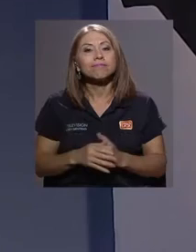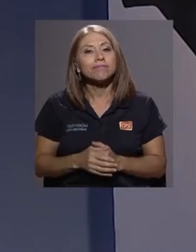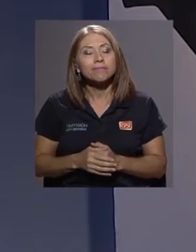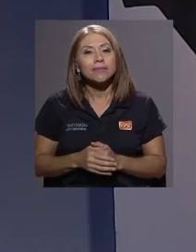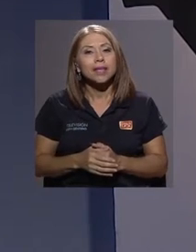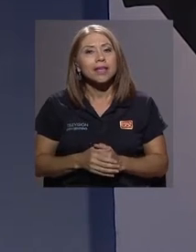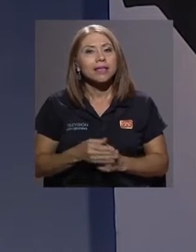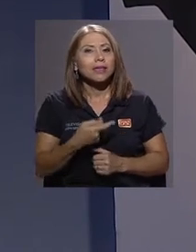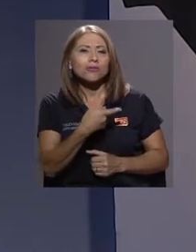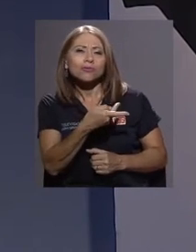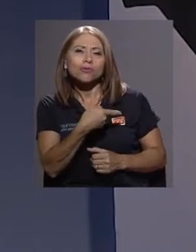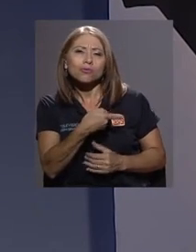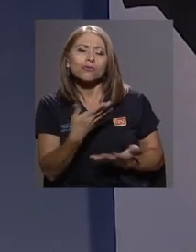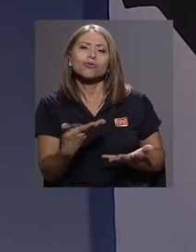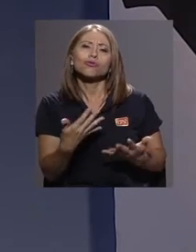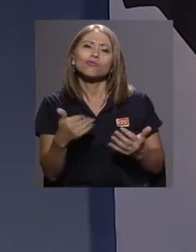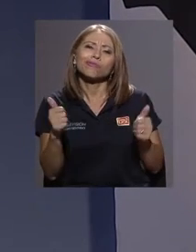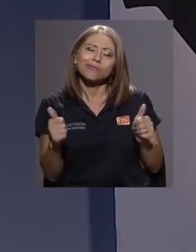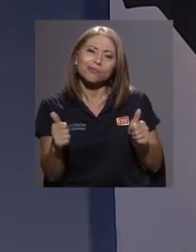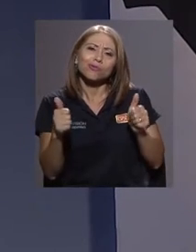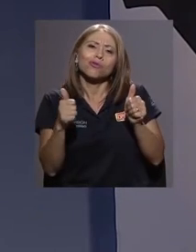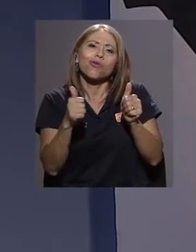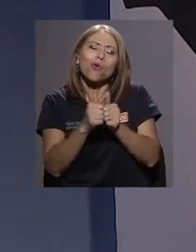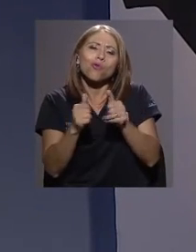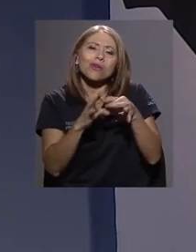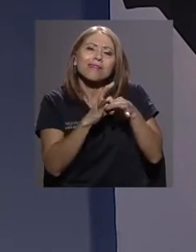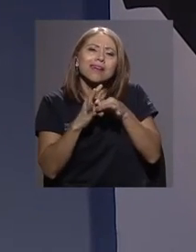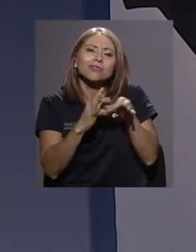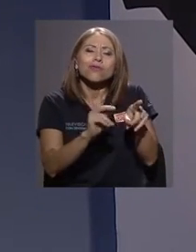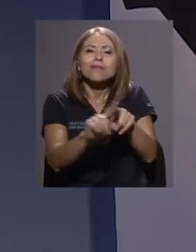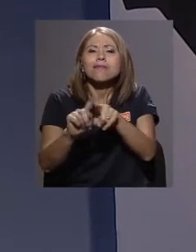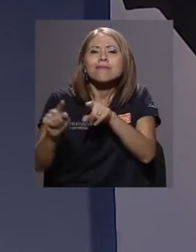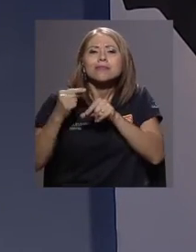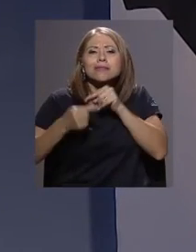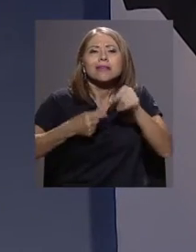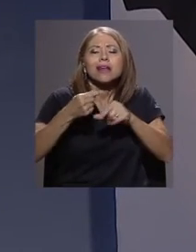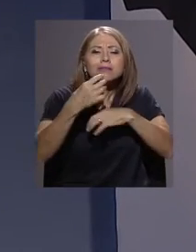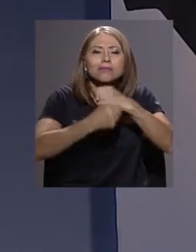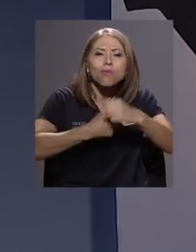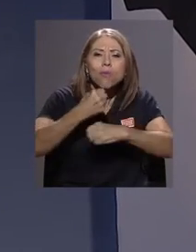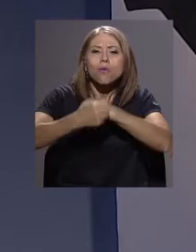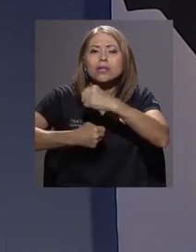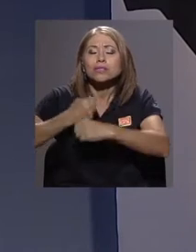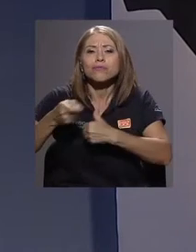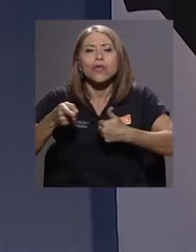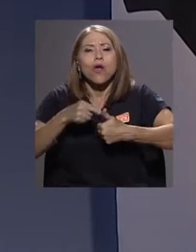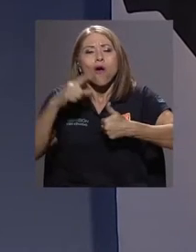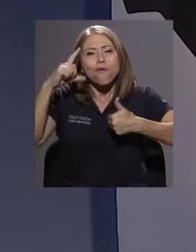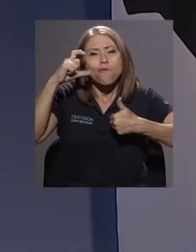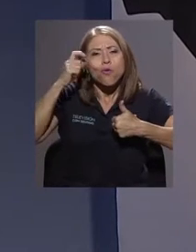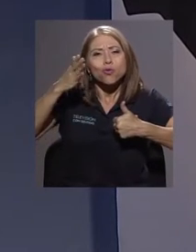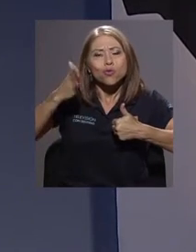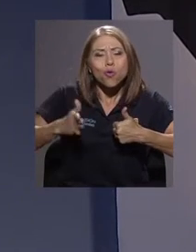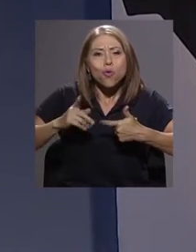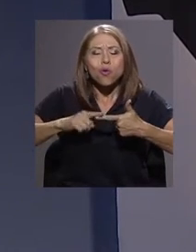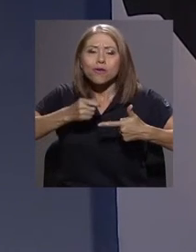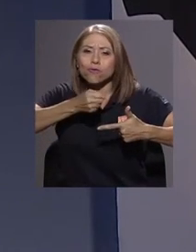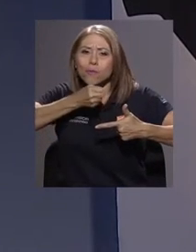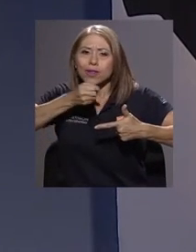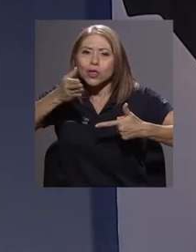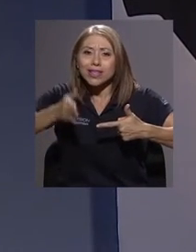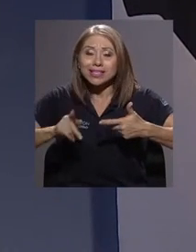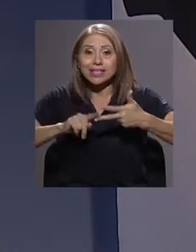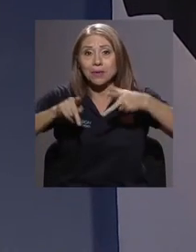nos juntamos en una relación intergeneracional en la que fotógrafos periodistas personas de la comunidad de